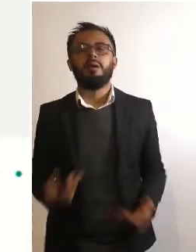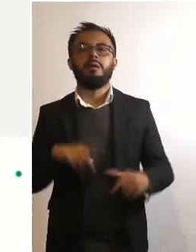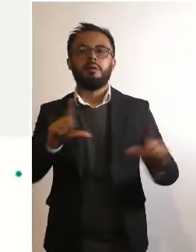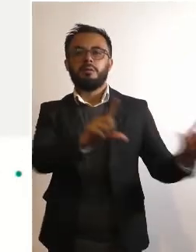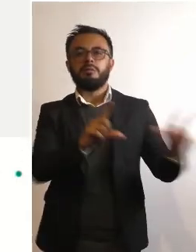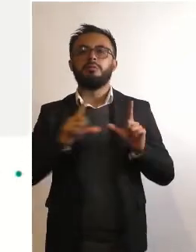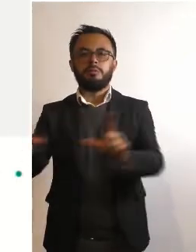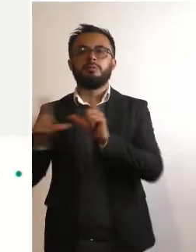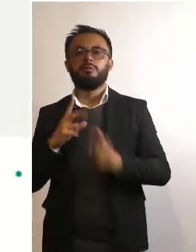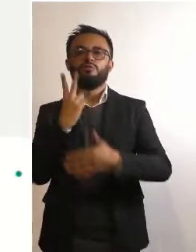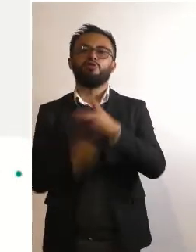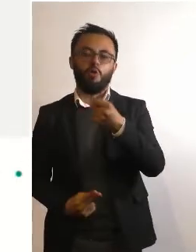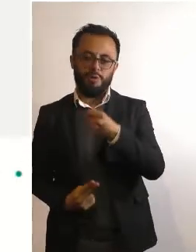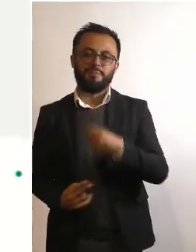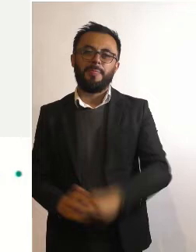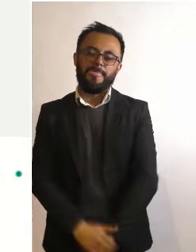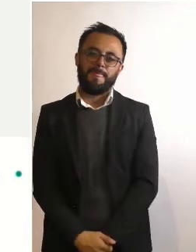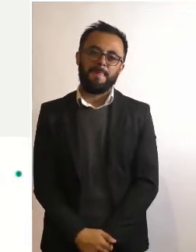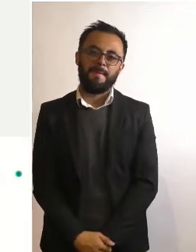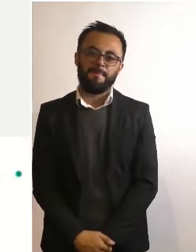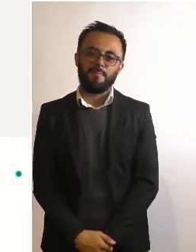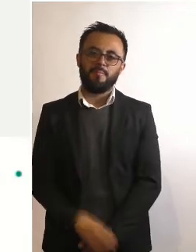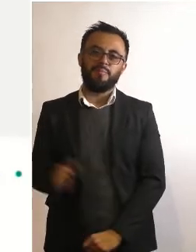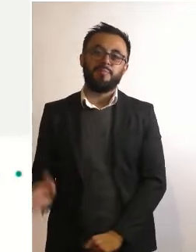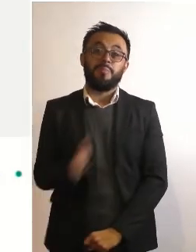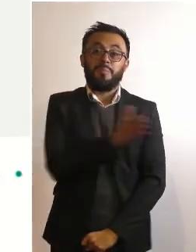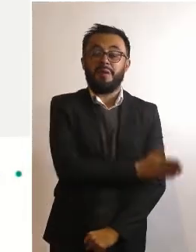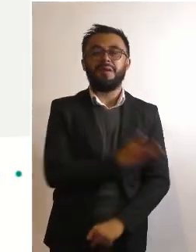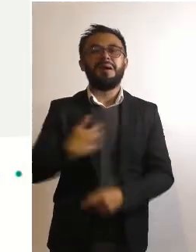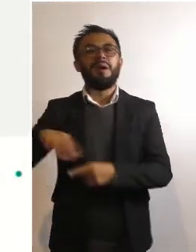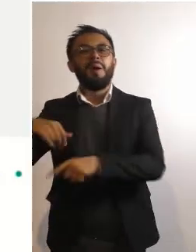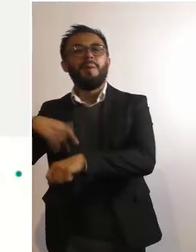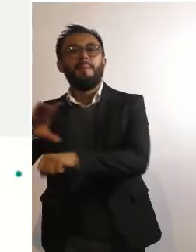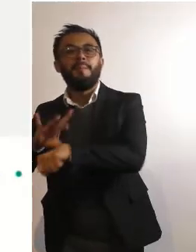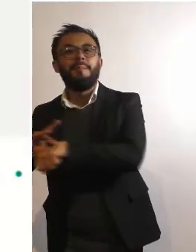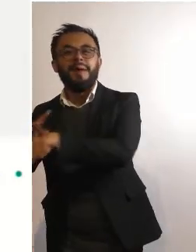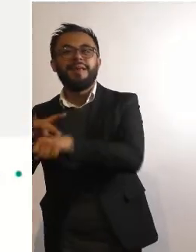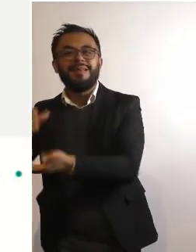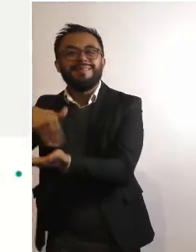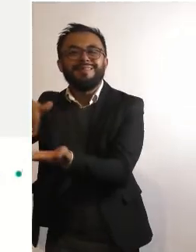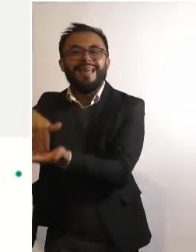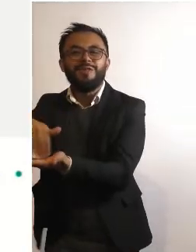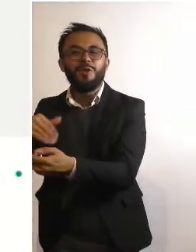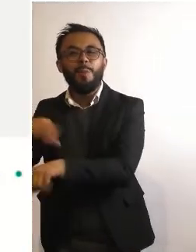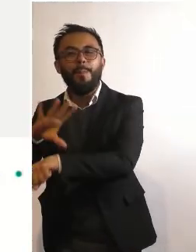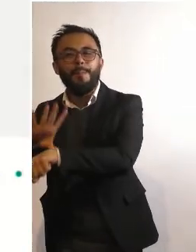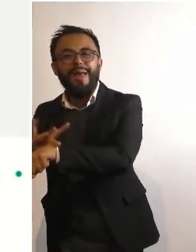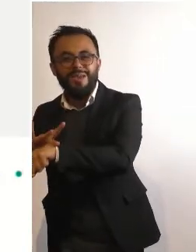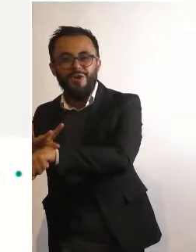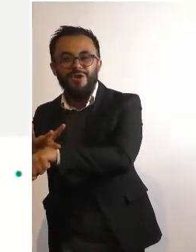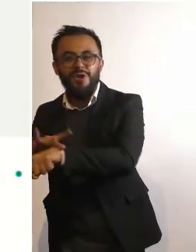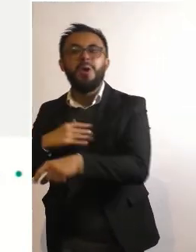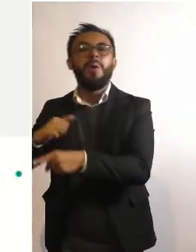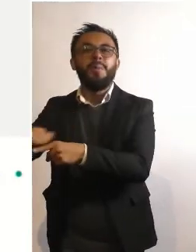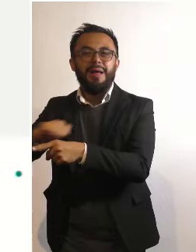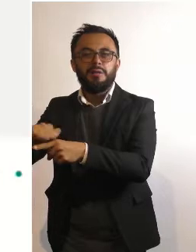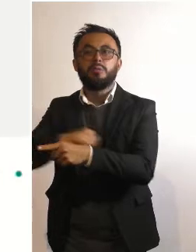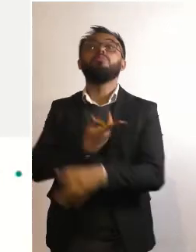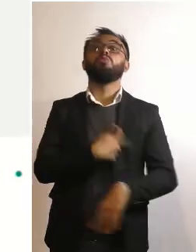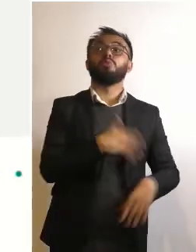Las prácticas en los Cobos Medical Center, tenemos actualmente 47 estudiantes de medicina rotando por